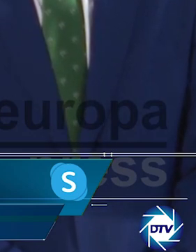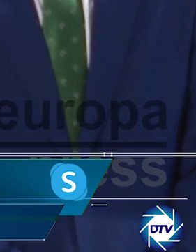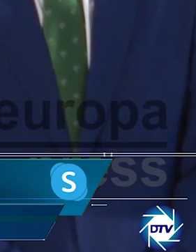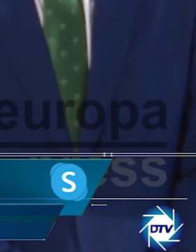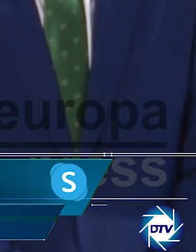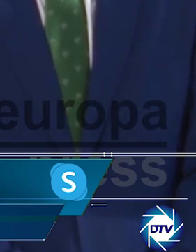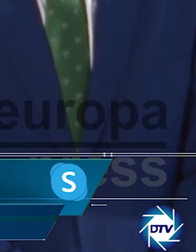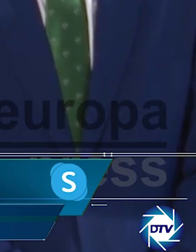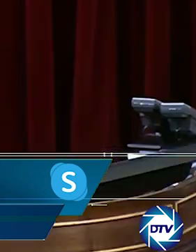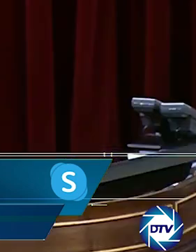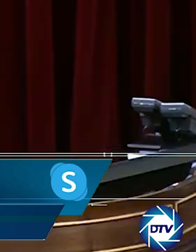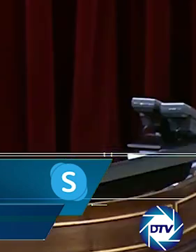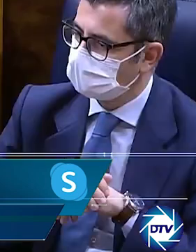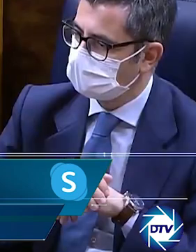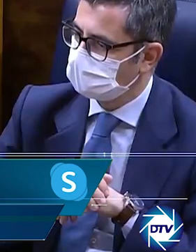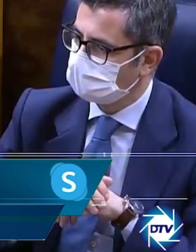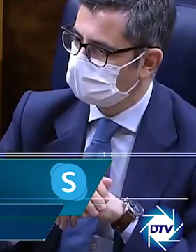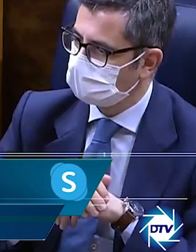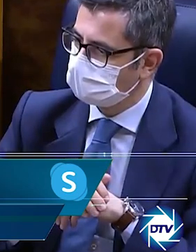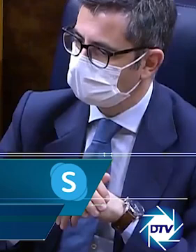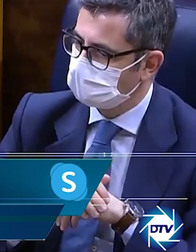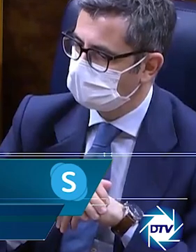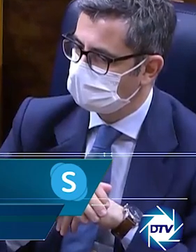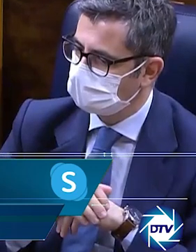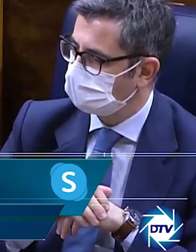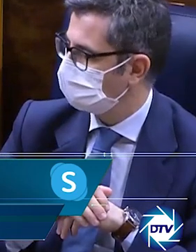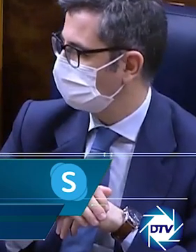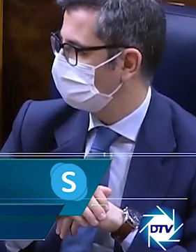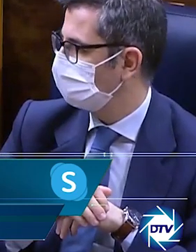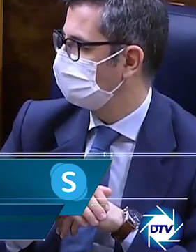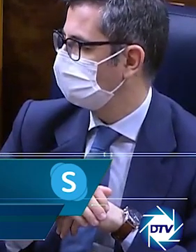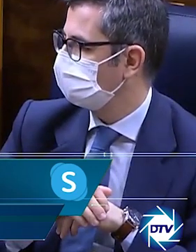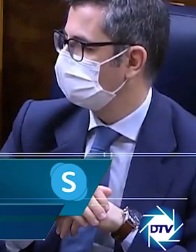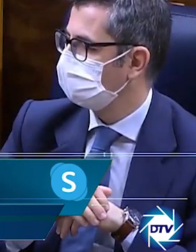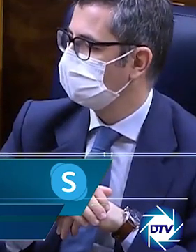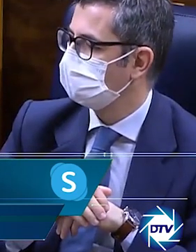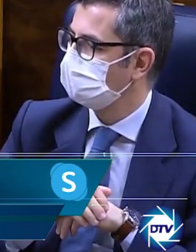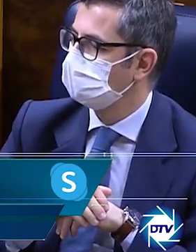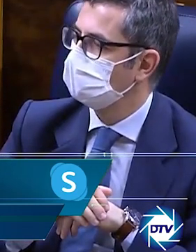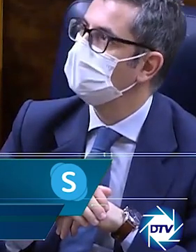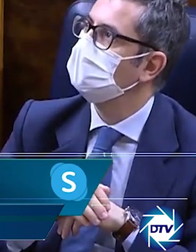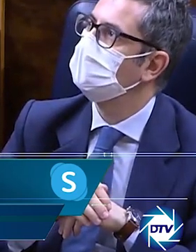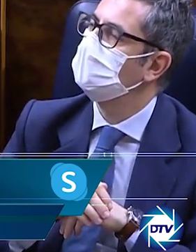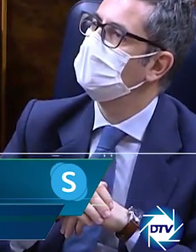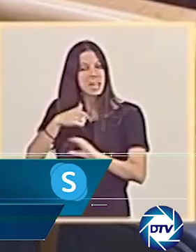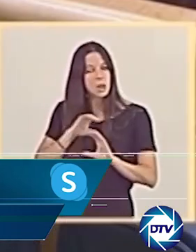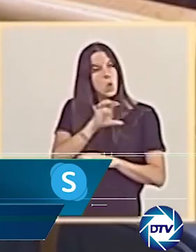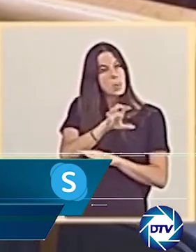permiten entrar en las terminales de cualquier persona. Y eso, desde el punto de vista de los derechos